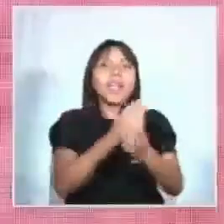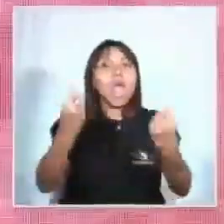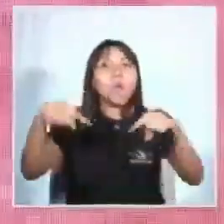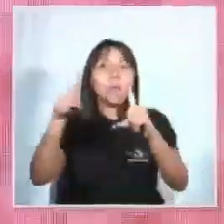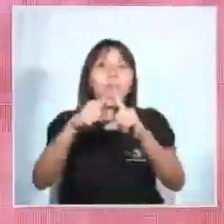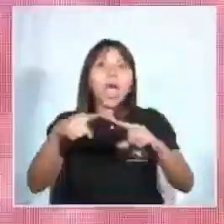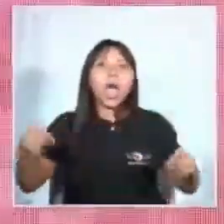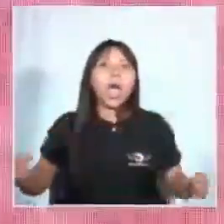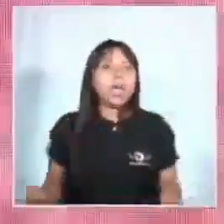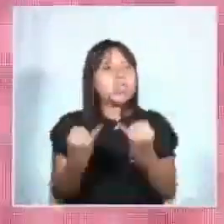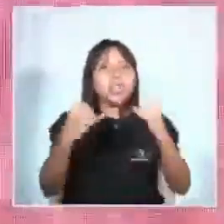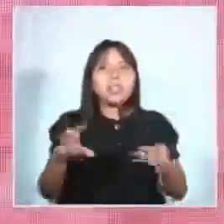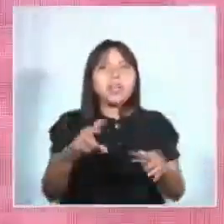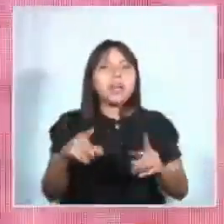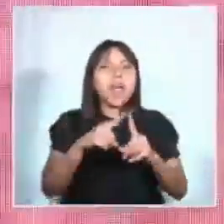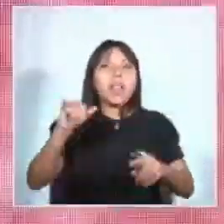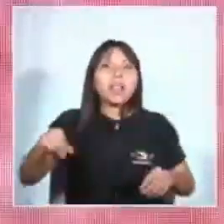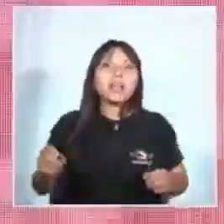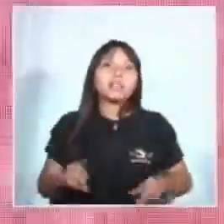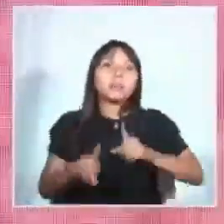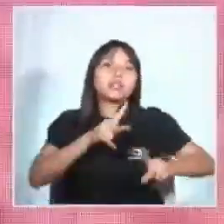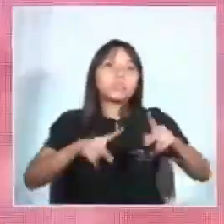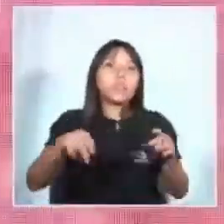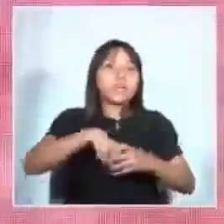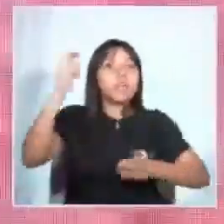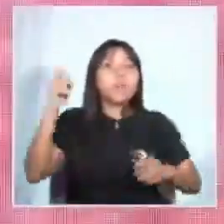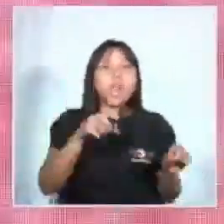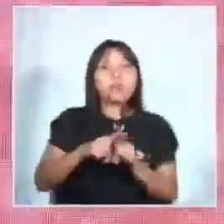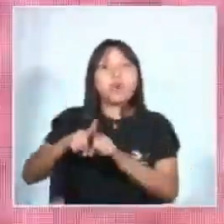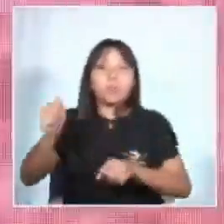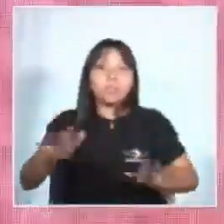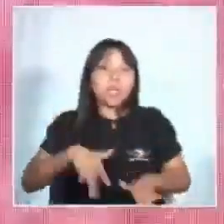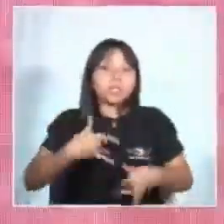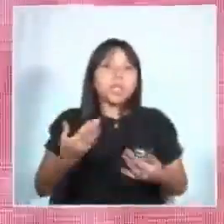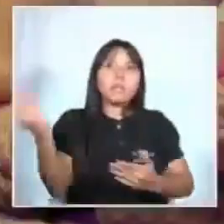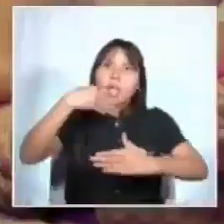a tratar a la gente afuera como él se siente adentro.